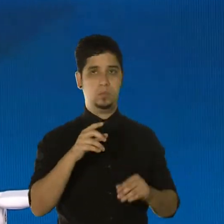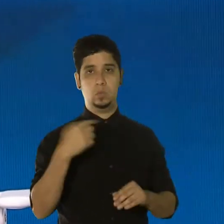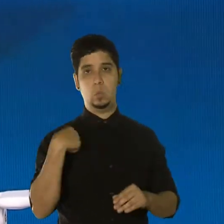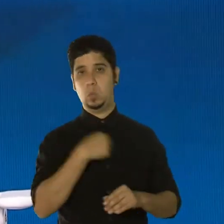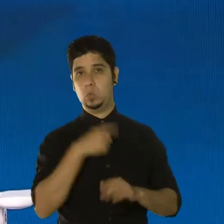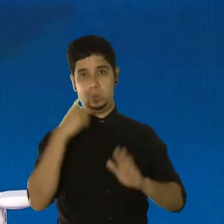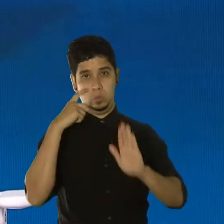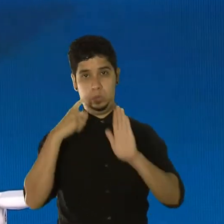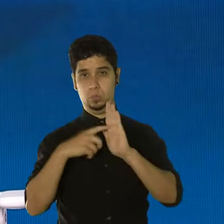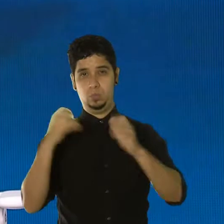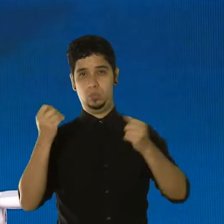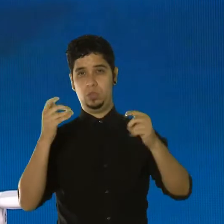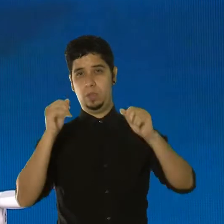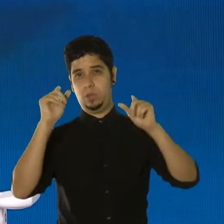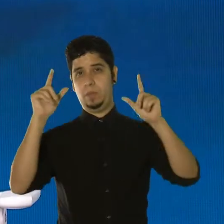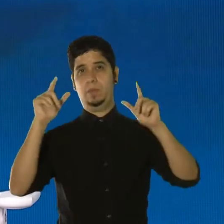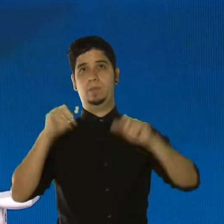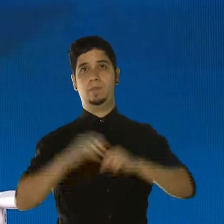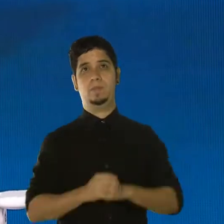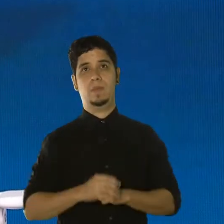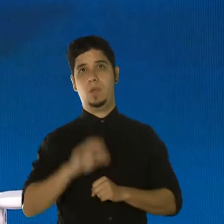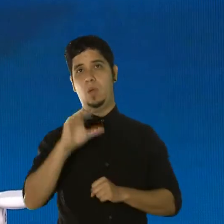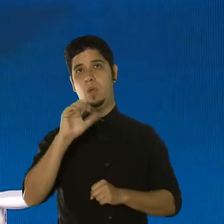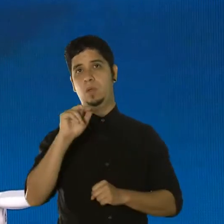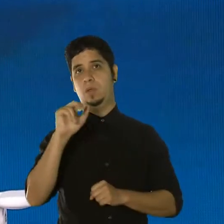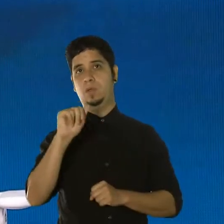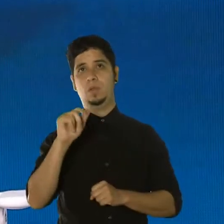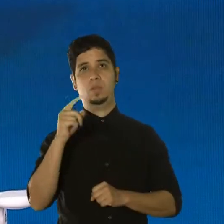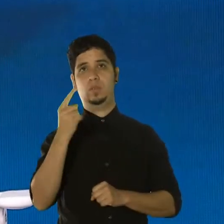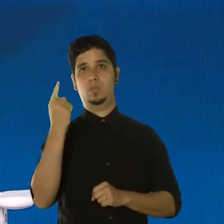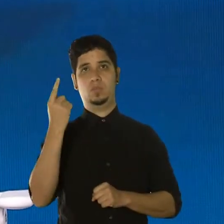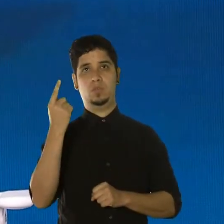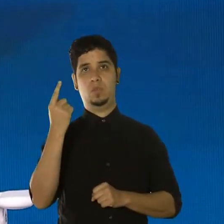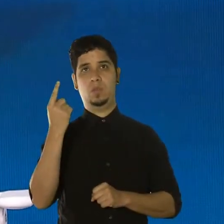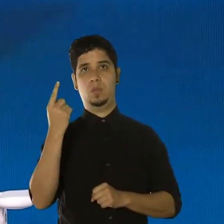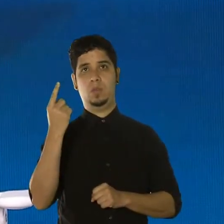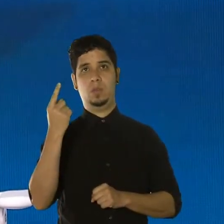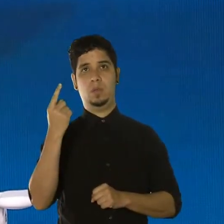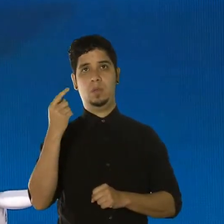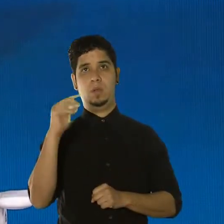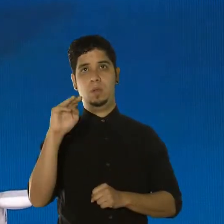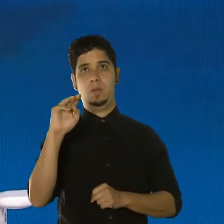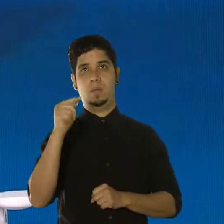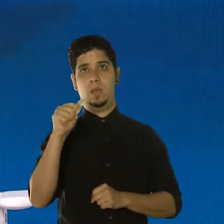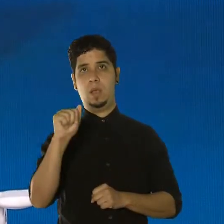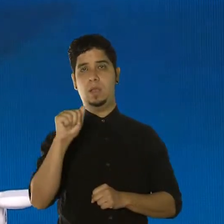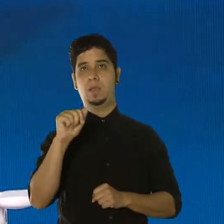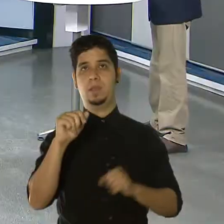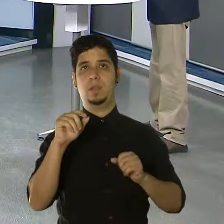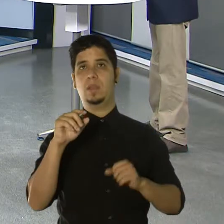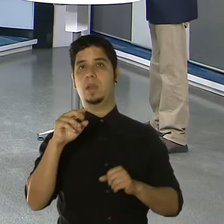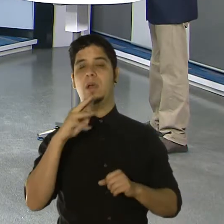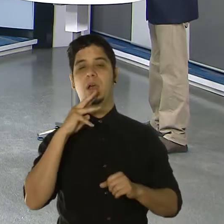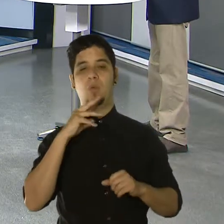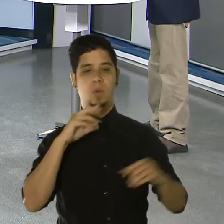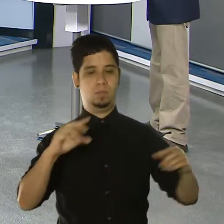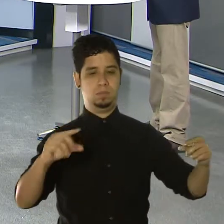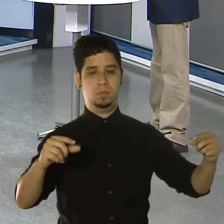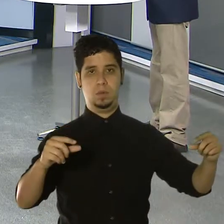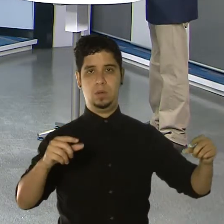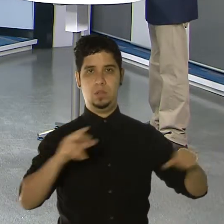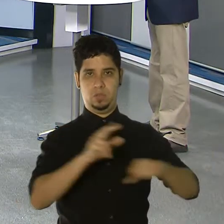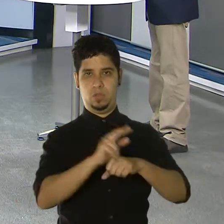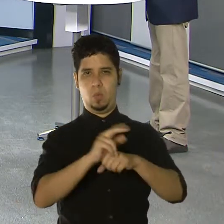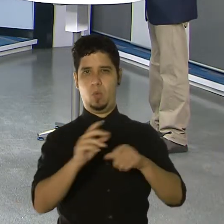con muchas sorpresas. Hay conexiones donde lo que tienen son mangas de medir agua, mangas de agua, mangueras de agua como